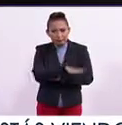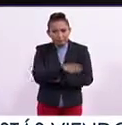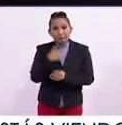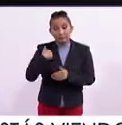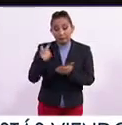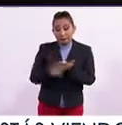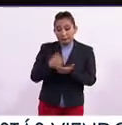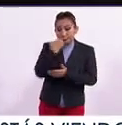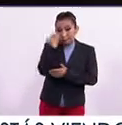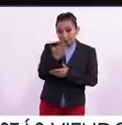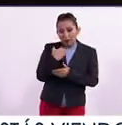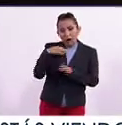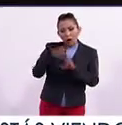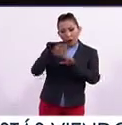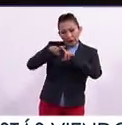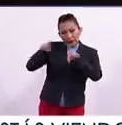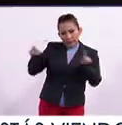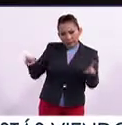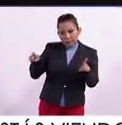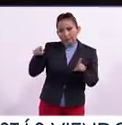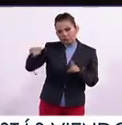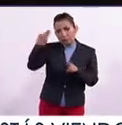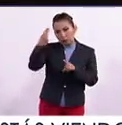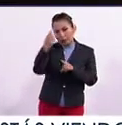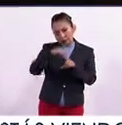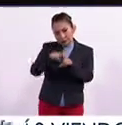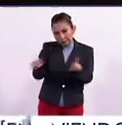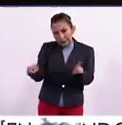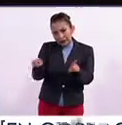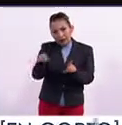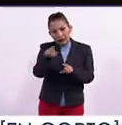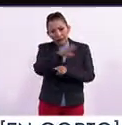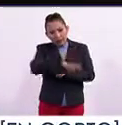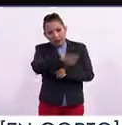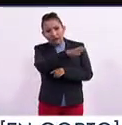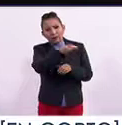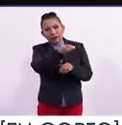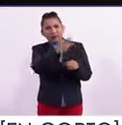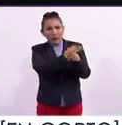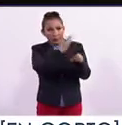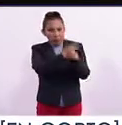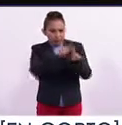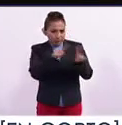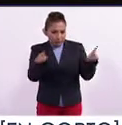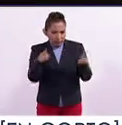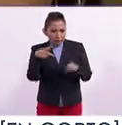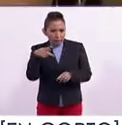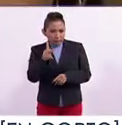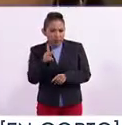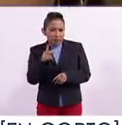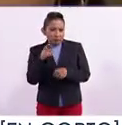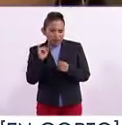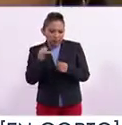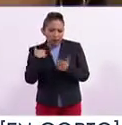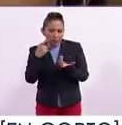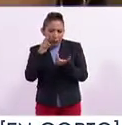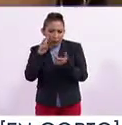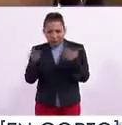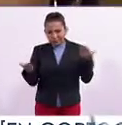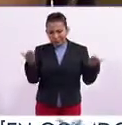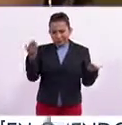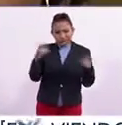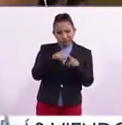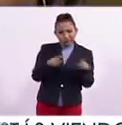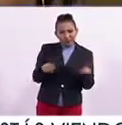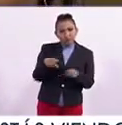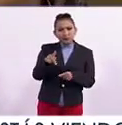poco diferente, bueno, la universidad es diferente de la preparatoria, ¿no? Pero sí, encontré diferencias, pero